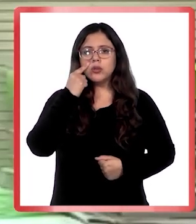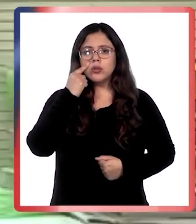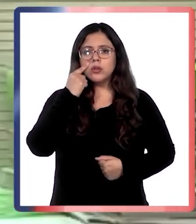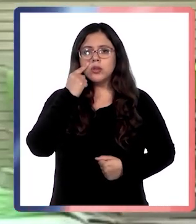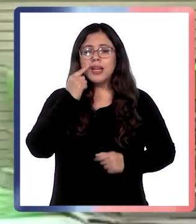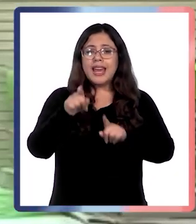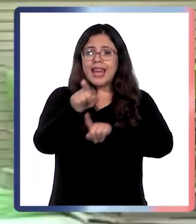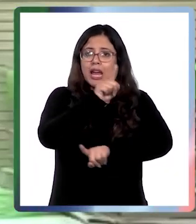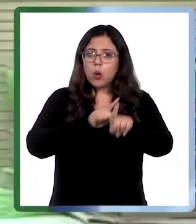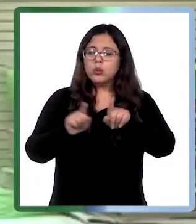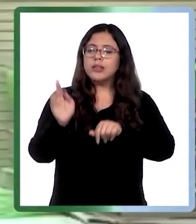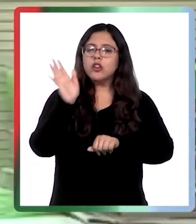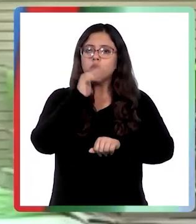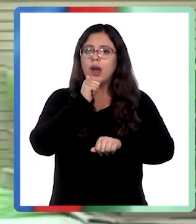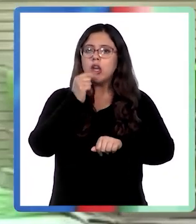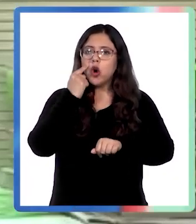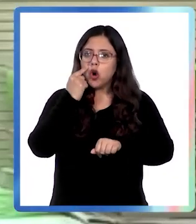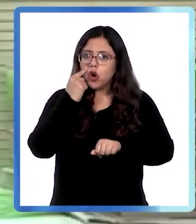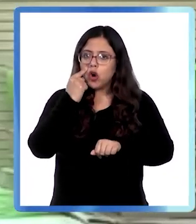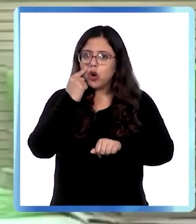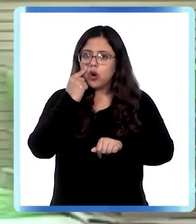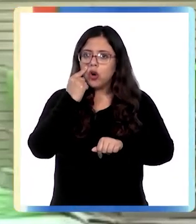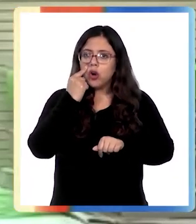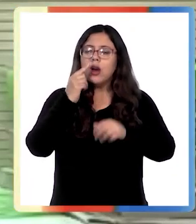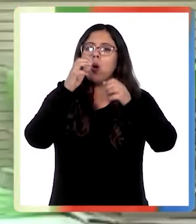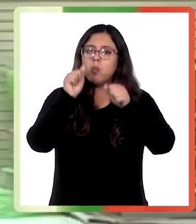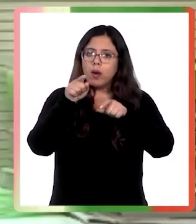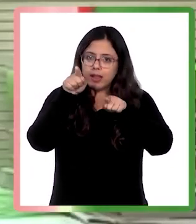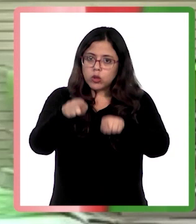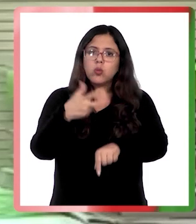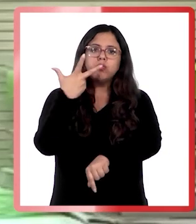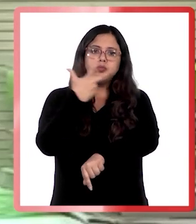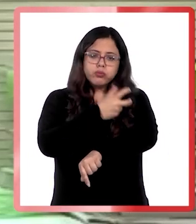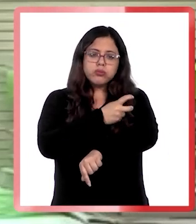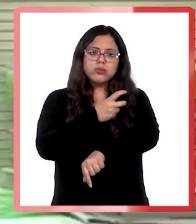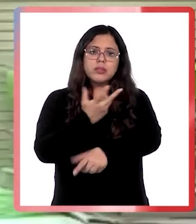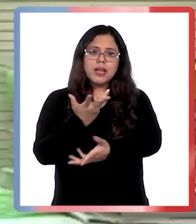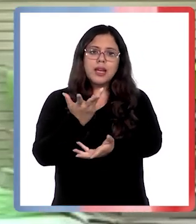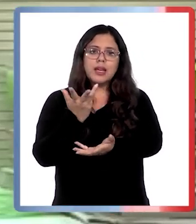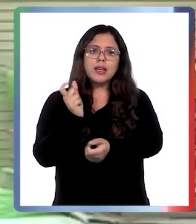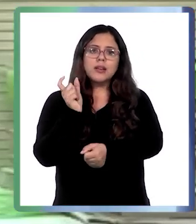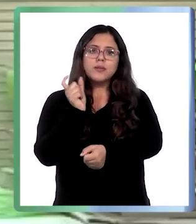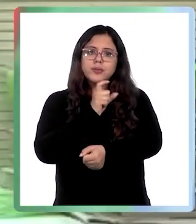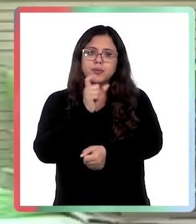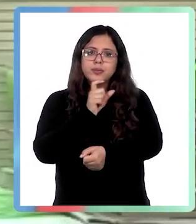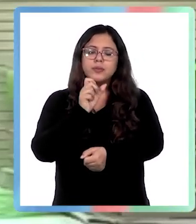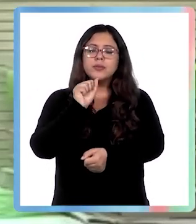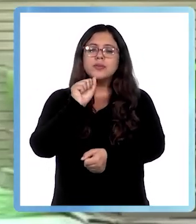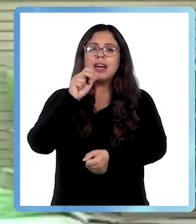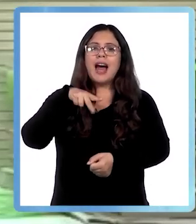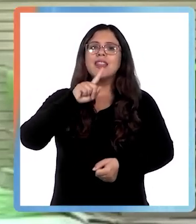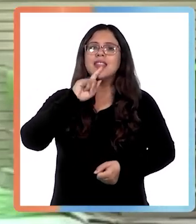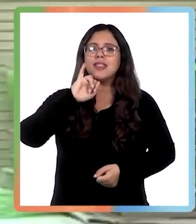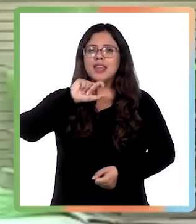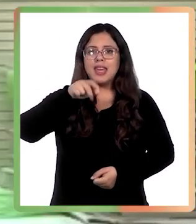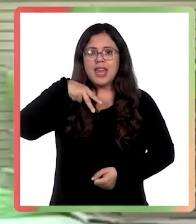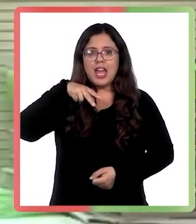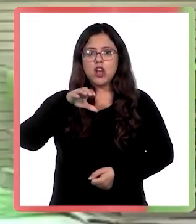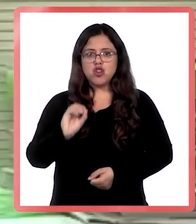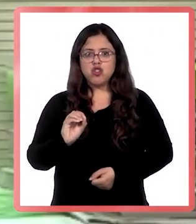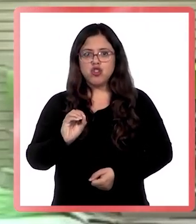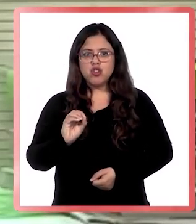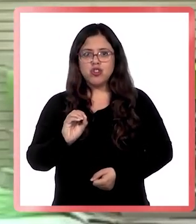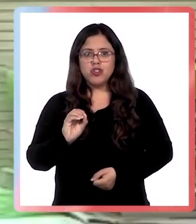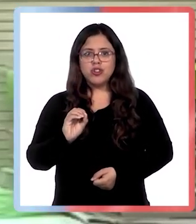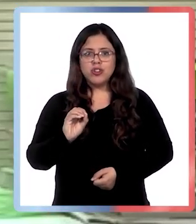todas partes del país se puede hacer un antígeno prostático. ¿Ya? Perfecto. Y ¿Y el en las zonas antígeno rurales prostático, también? sí, el antígeno